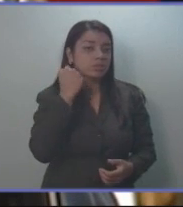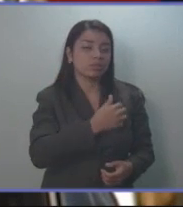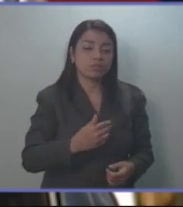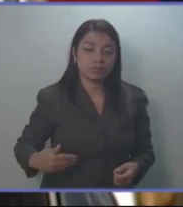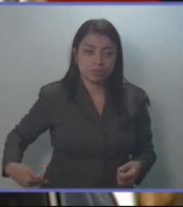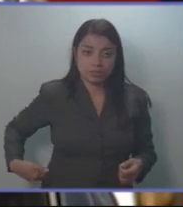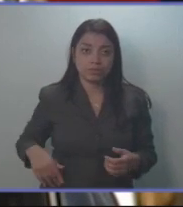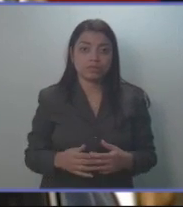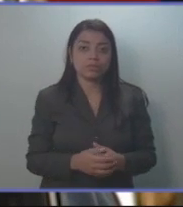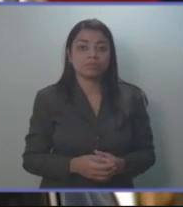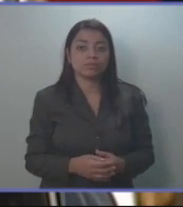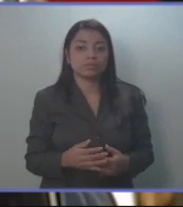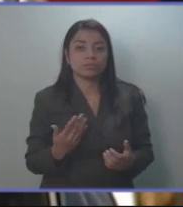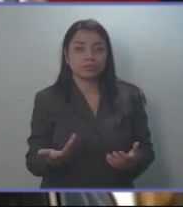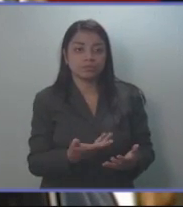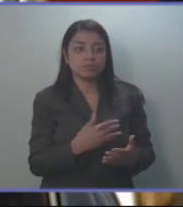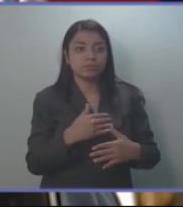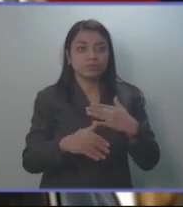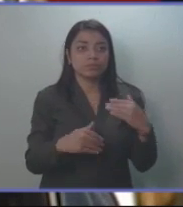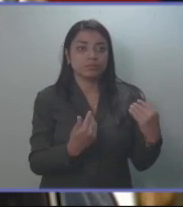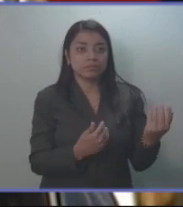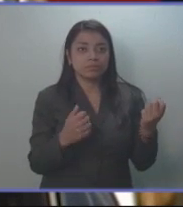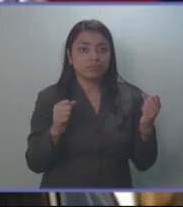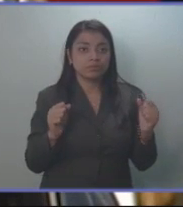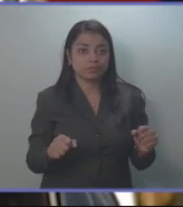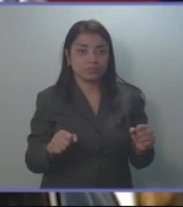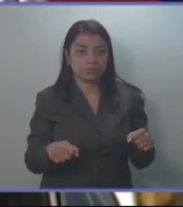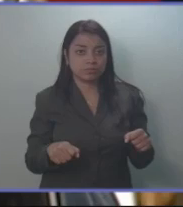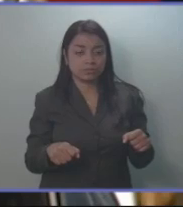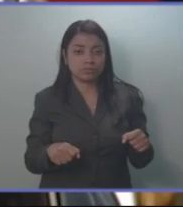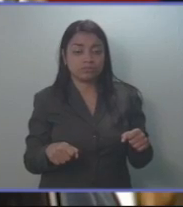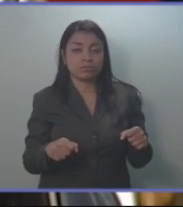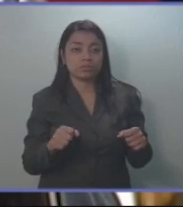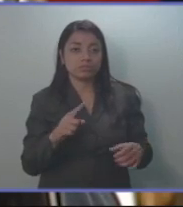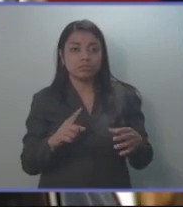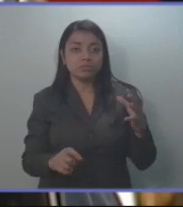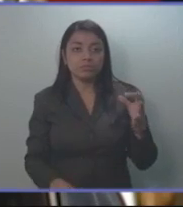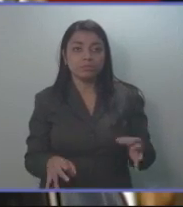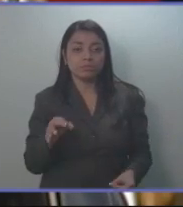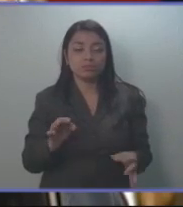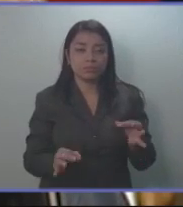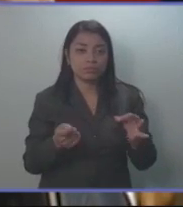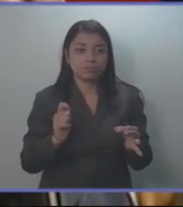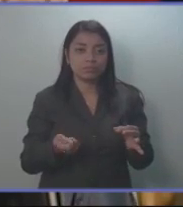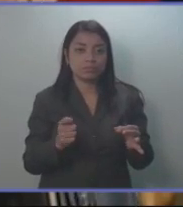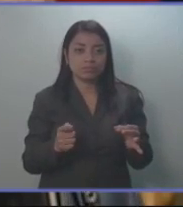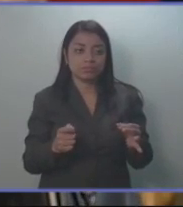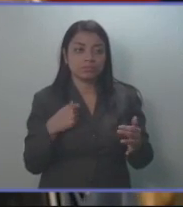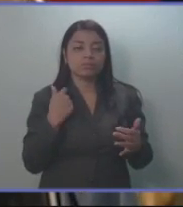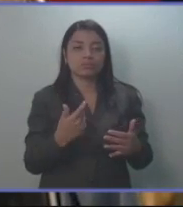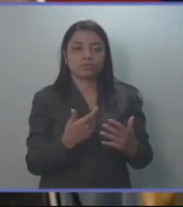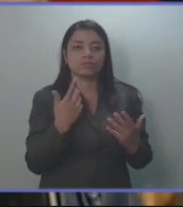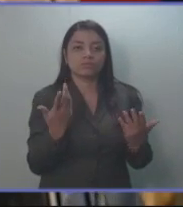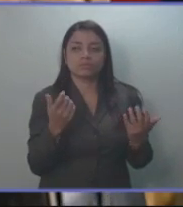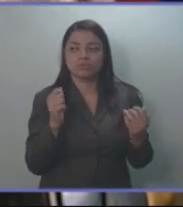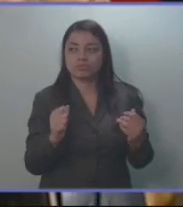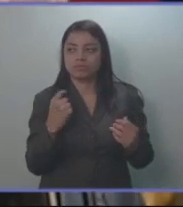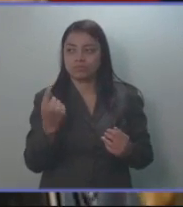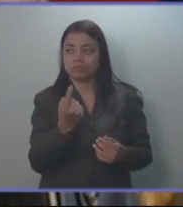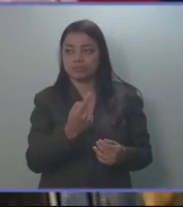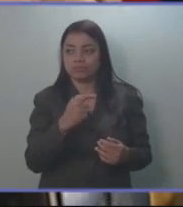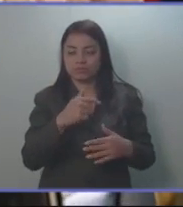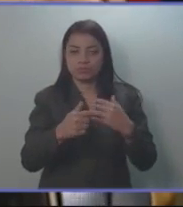República. Como repito, es una injusticia, es parte de una insensibilidad para con los